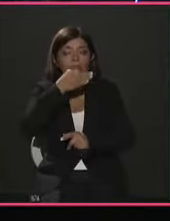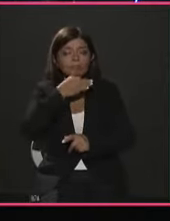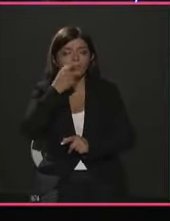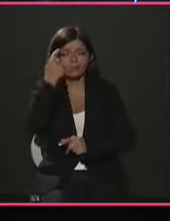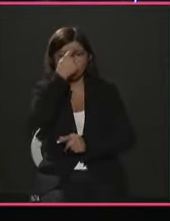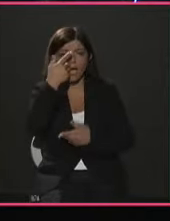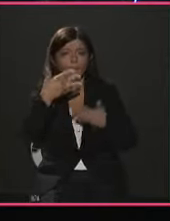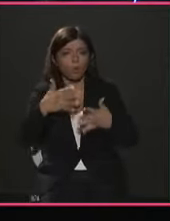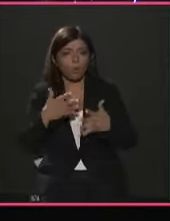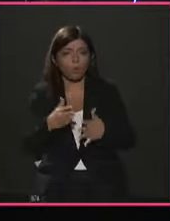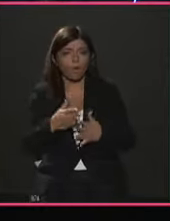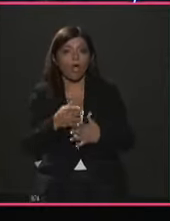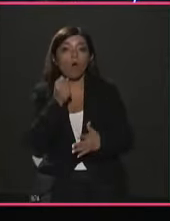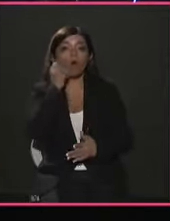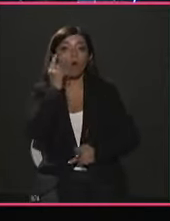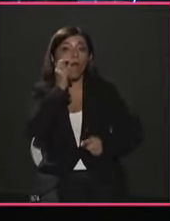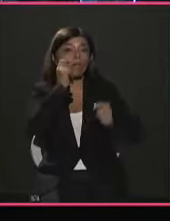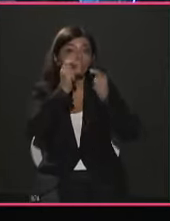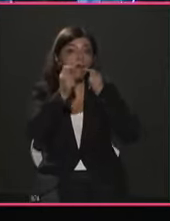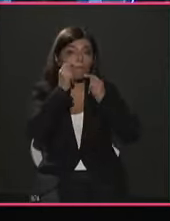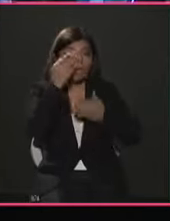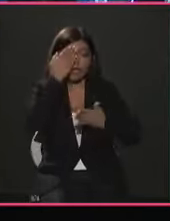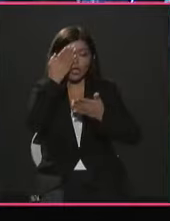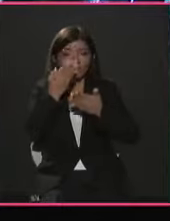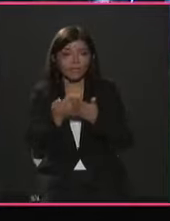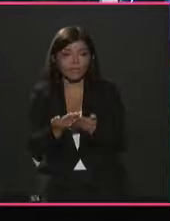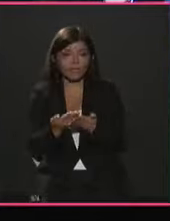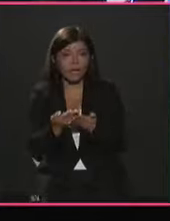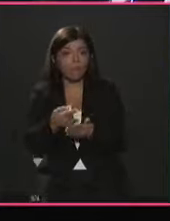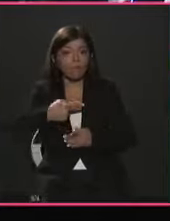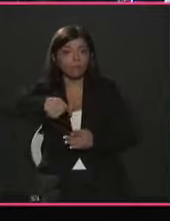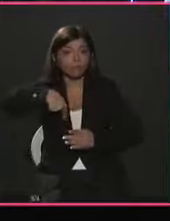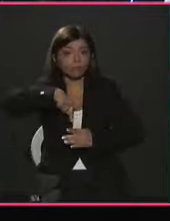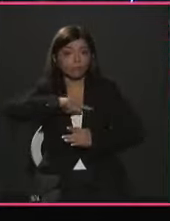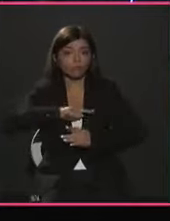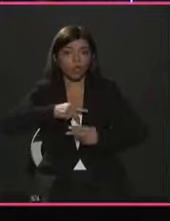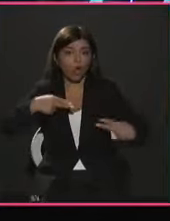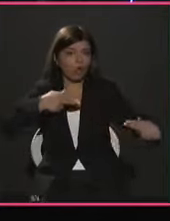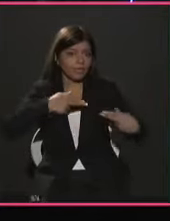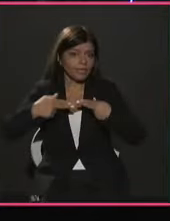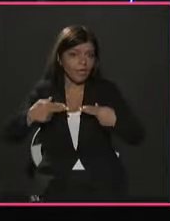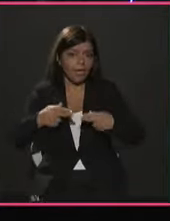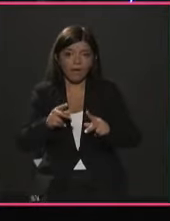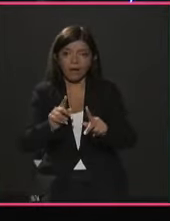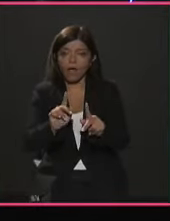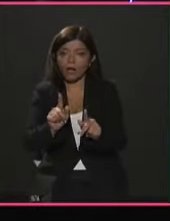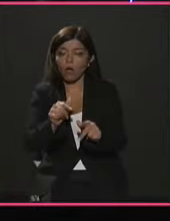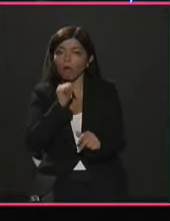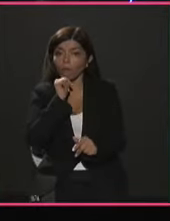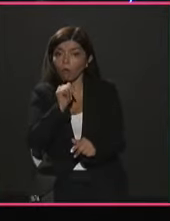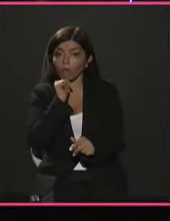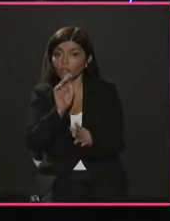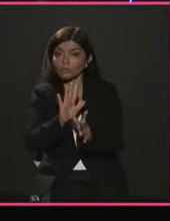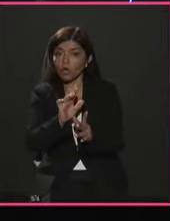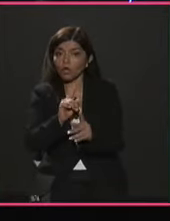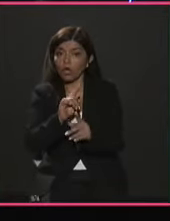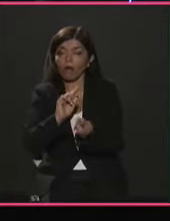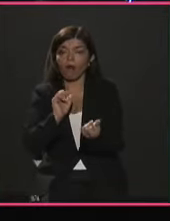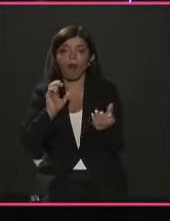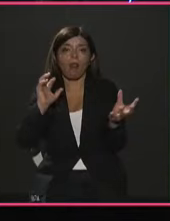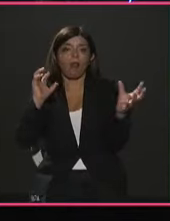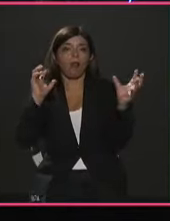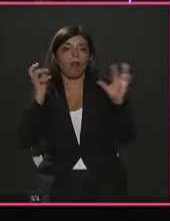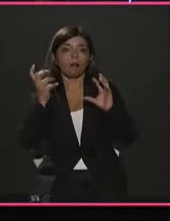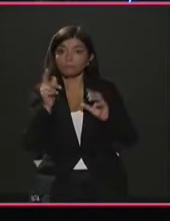preocupaciones Cuál es este riesgo que enfrentamos bueno no es la guerra la pobreza o el cambio